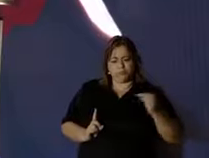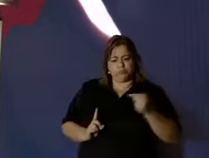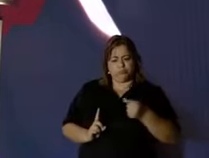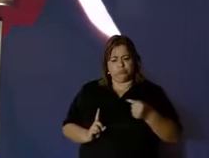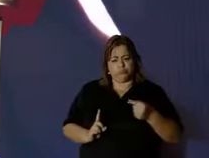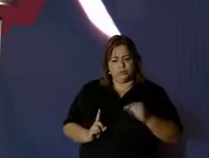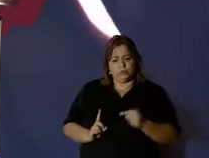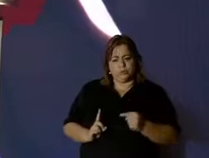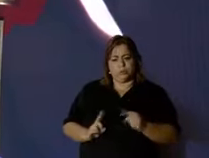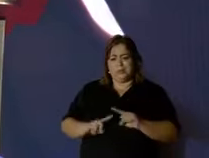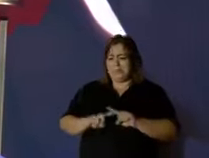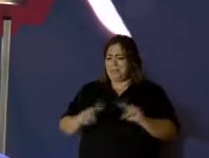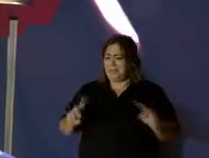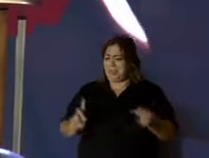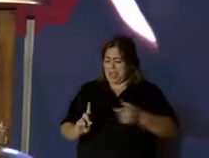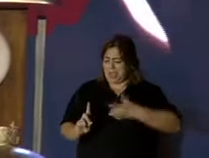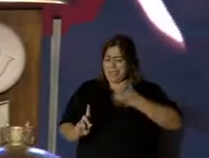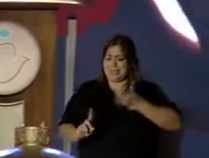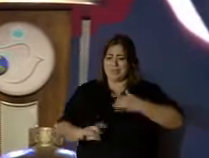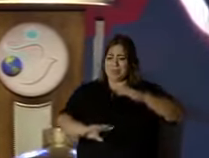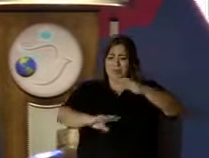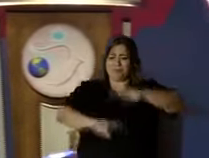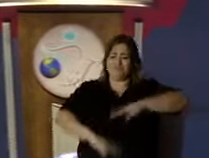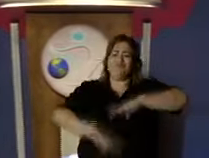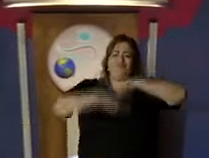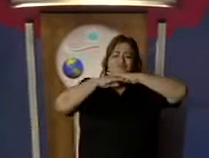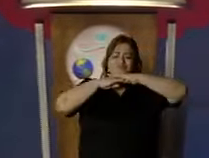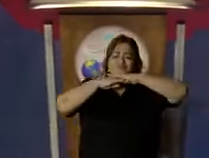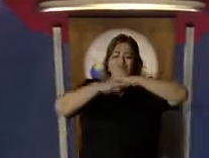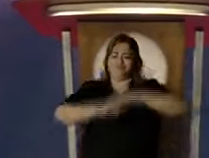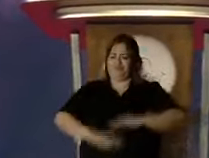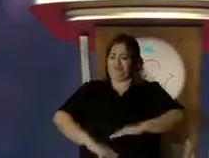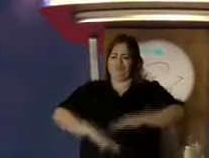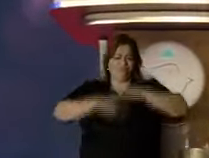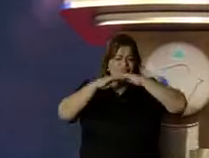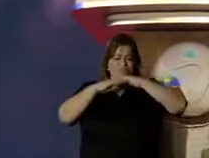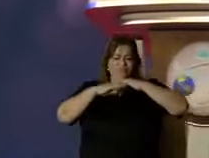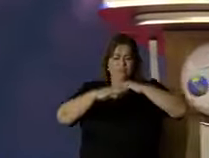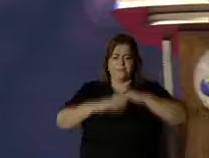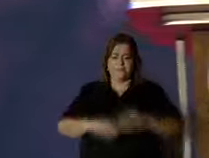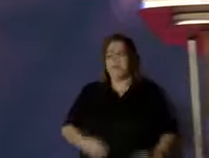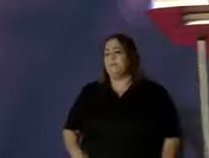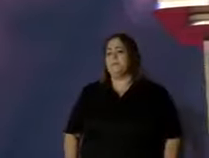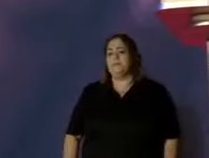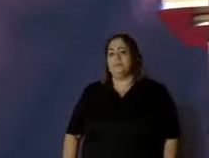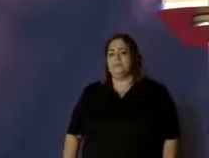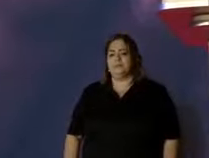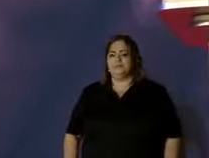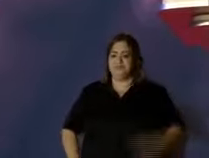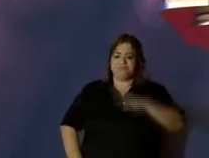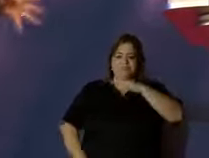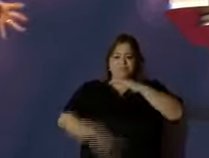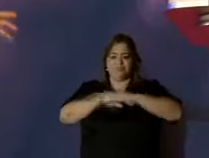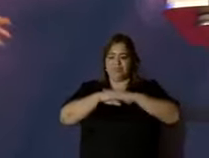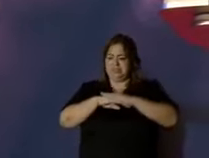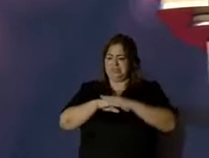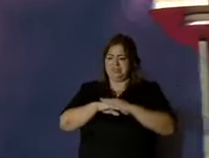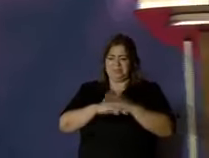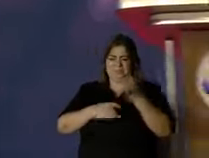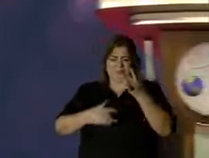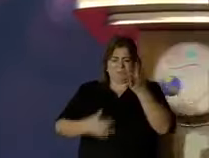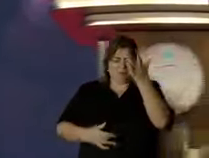pero se hartó. Perdón la palabra, pero la palabra hartar está en el diccionario. Se hartó de estar